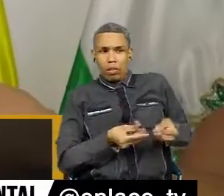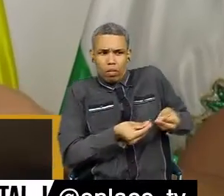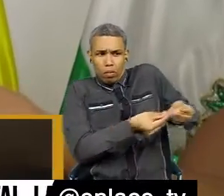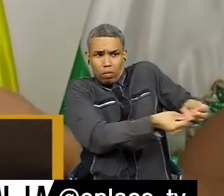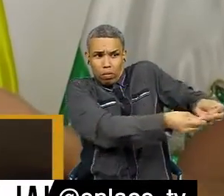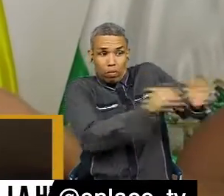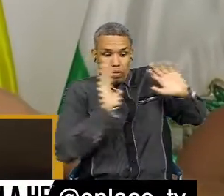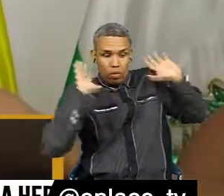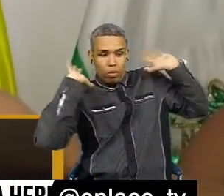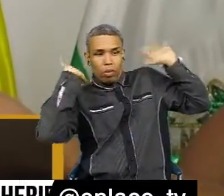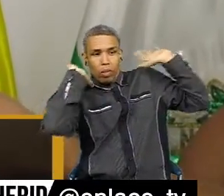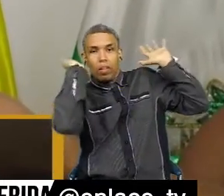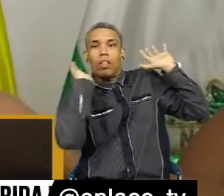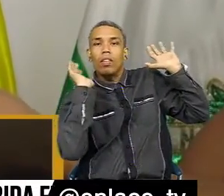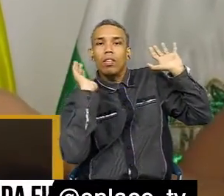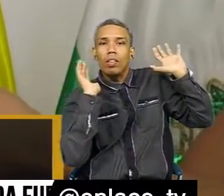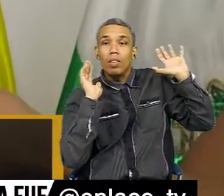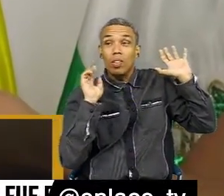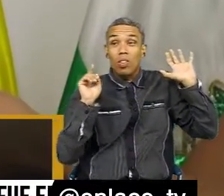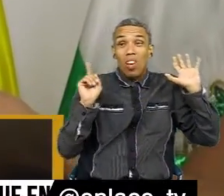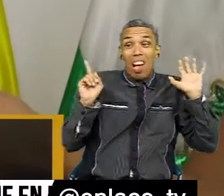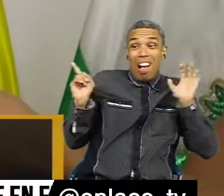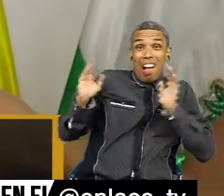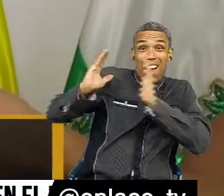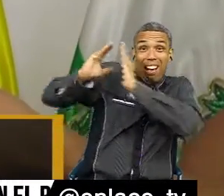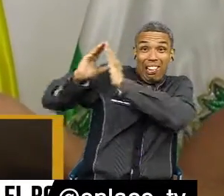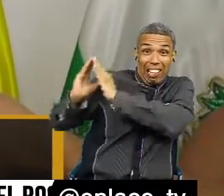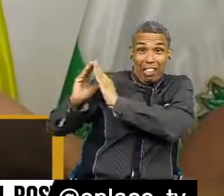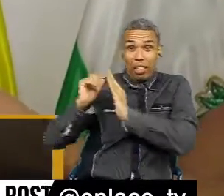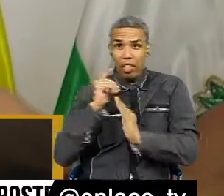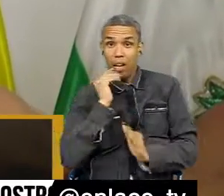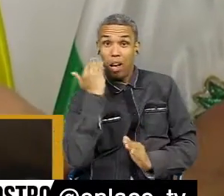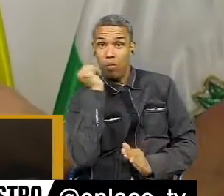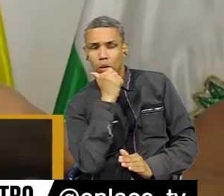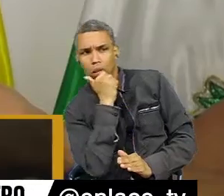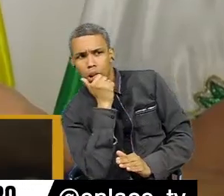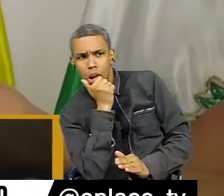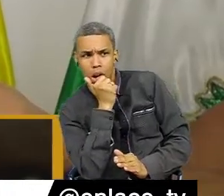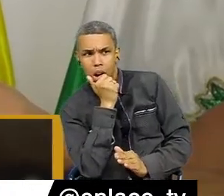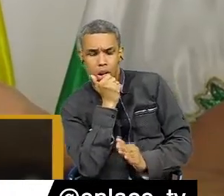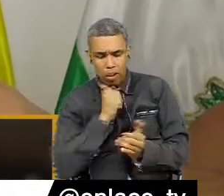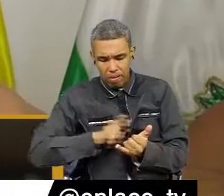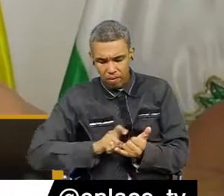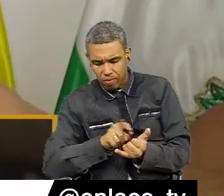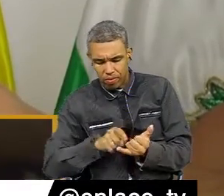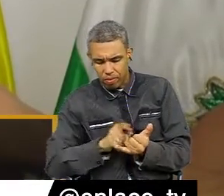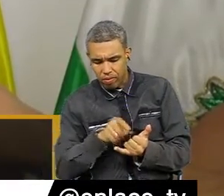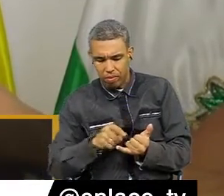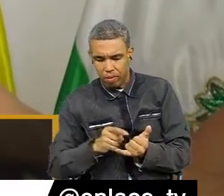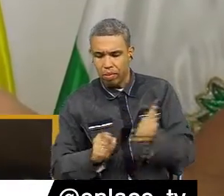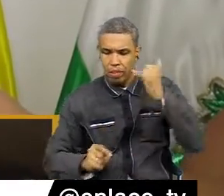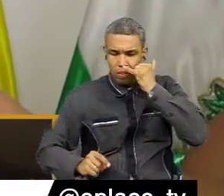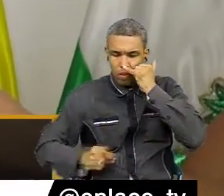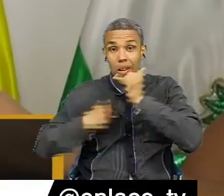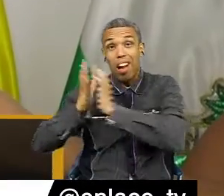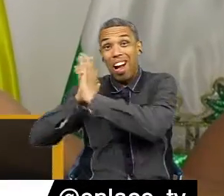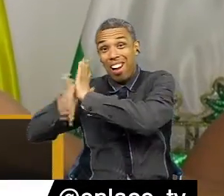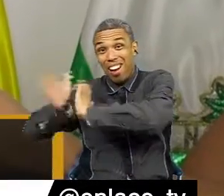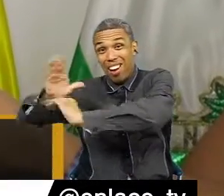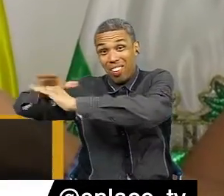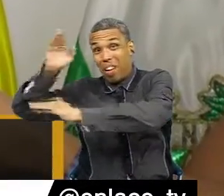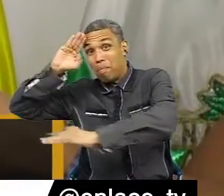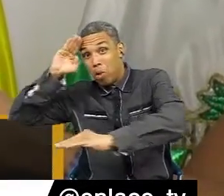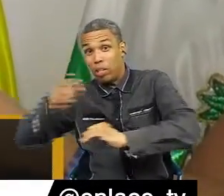cuenta, llama al cuadrante del que hay más cercano, baja la patrulla, ellos atienden el caso,